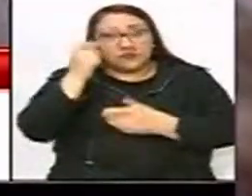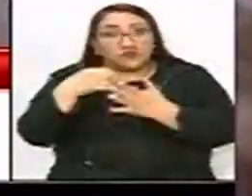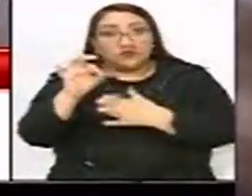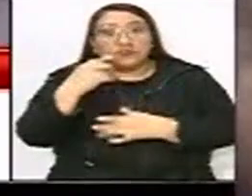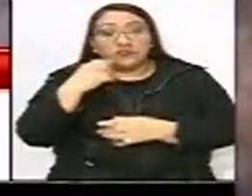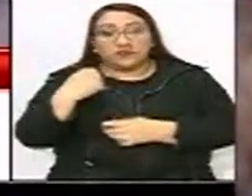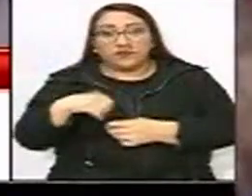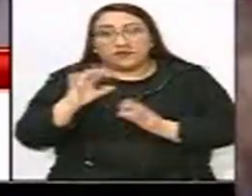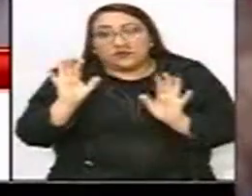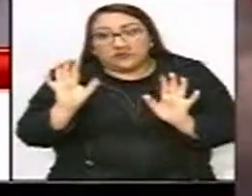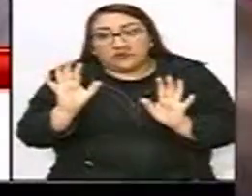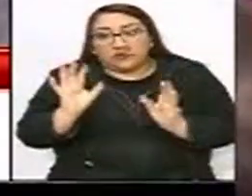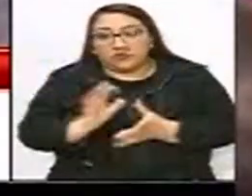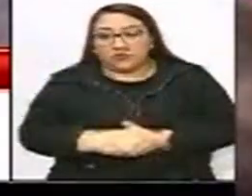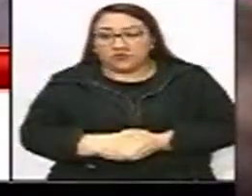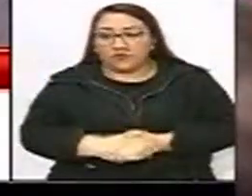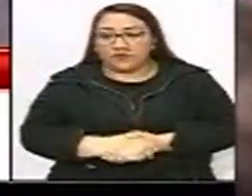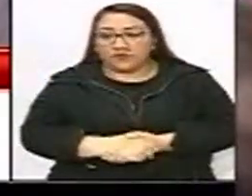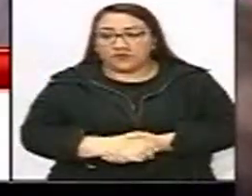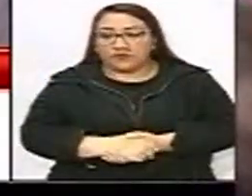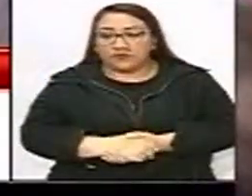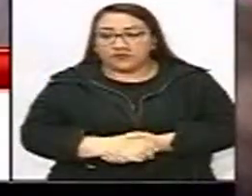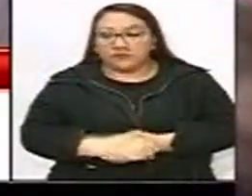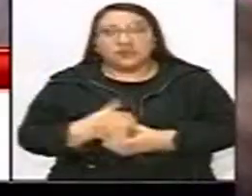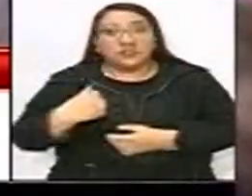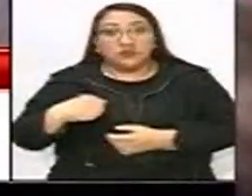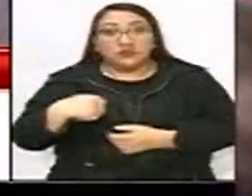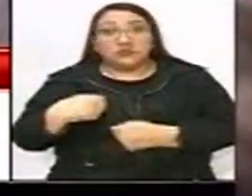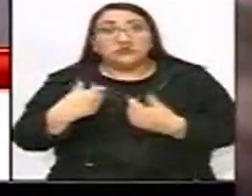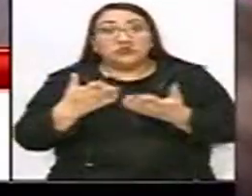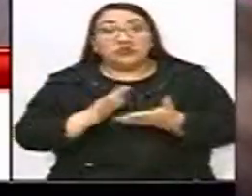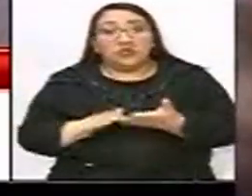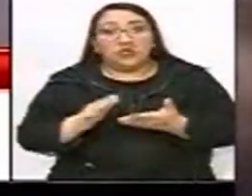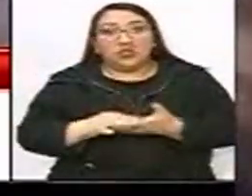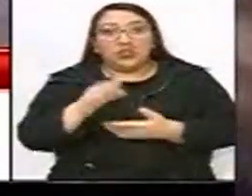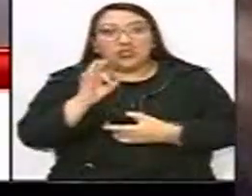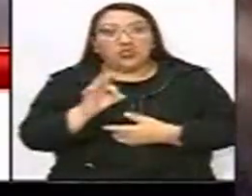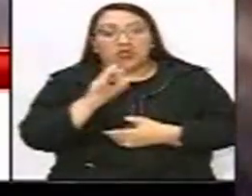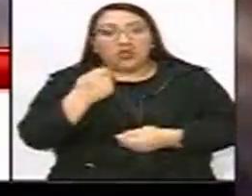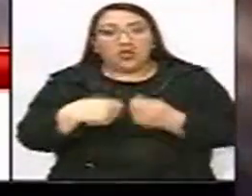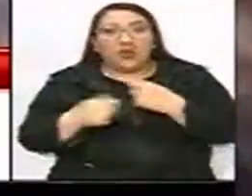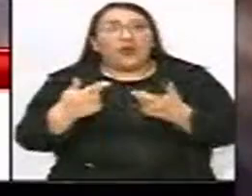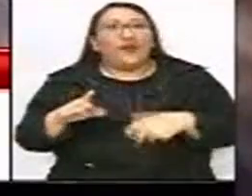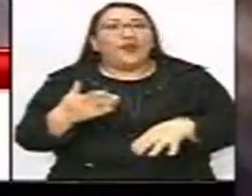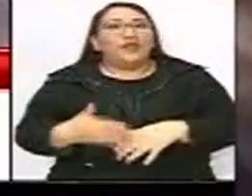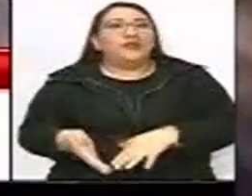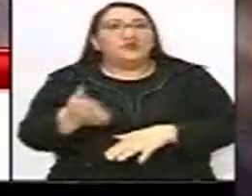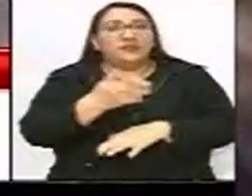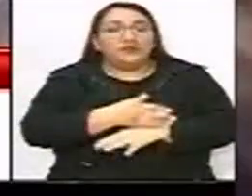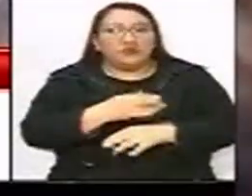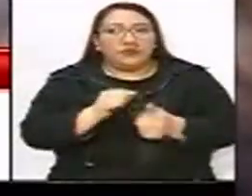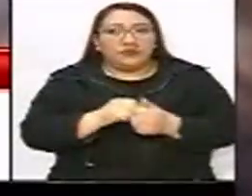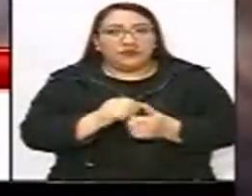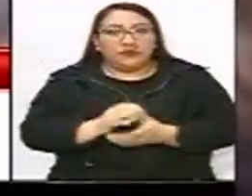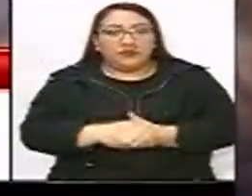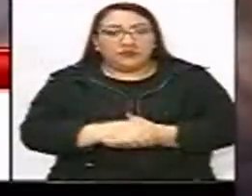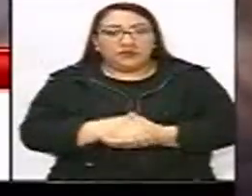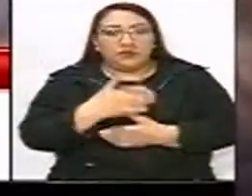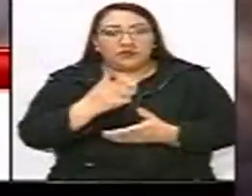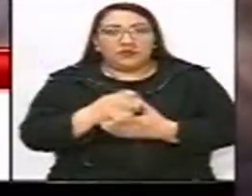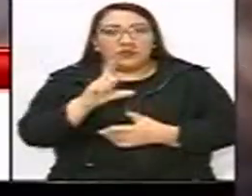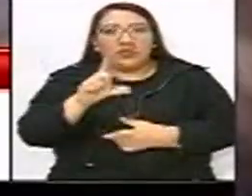la municipalidad, supongo yo. La alcalde tendrá que deciros ahora si la municipalidad autorizó o no la venta cuando ya había surgido el escándalo del